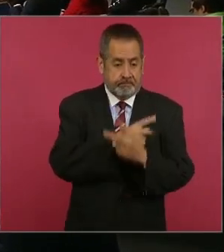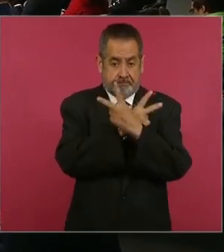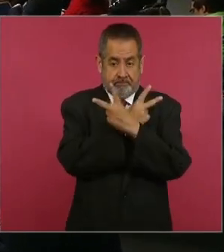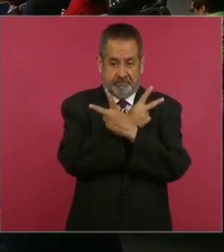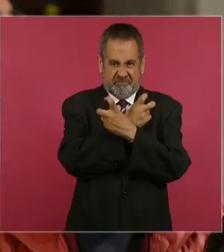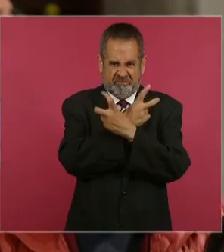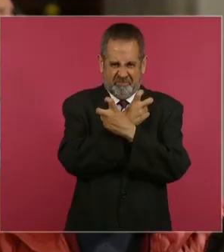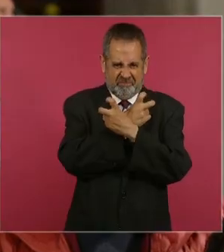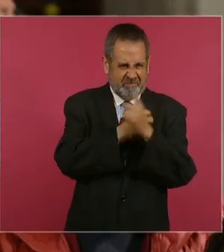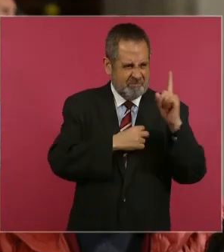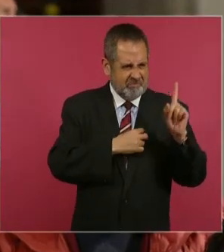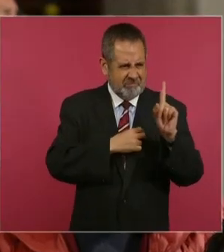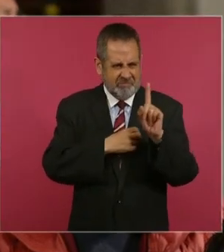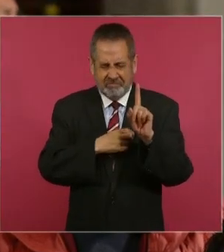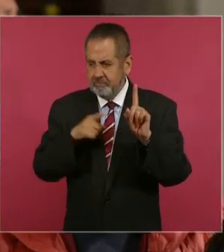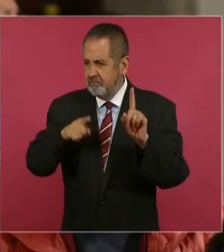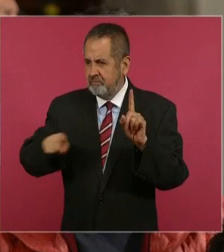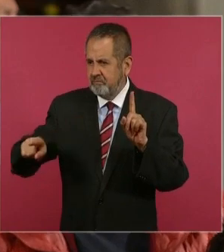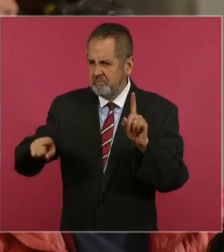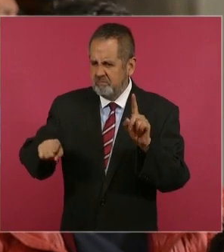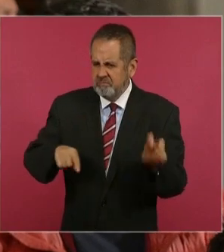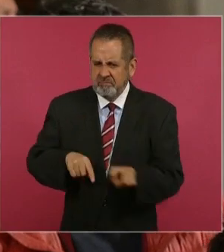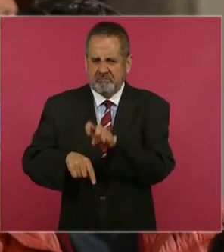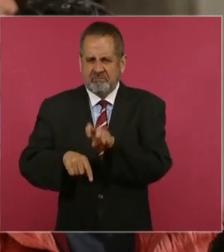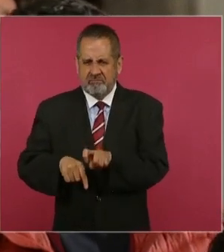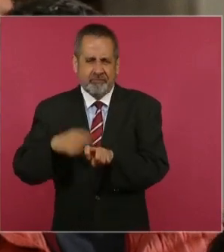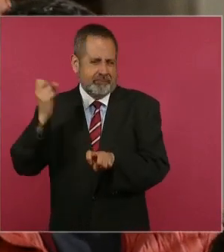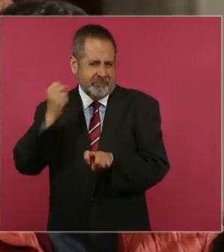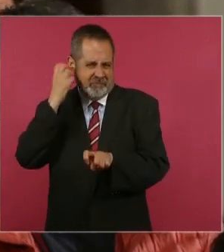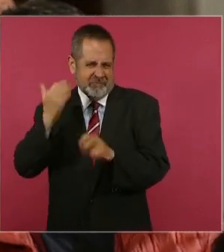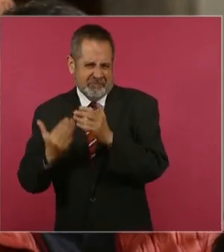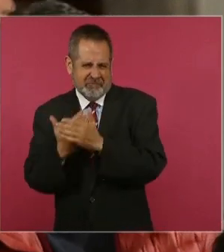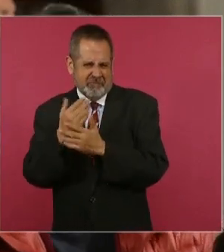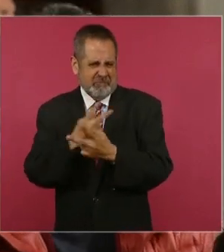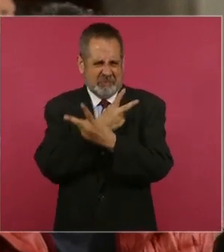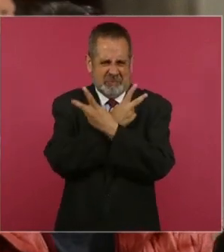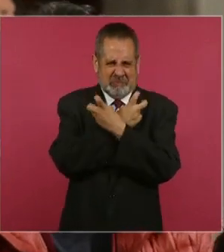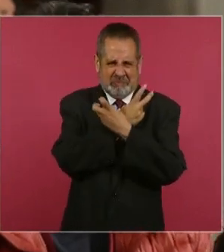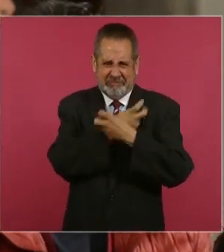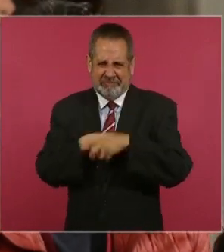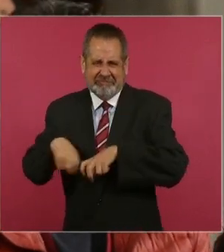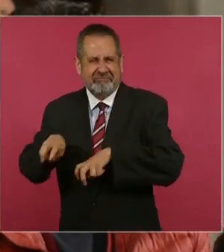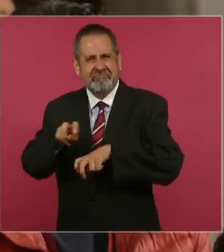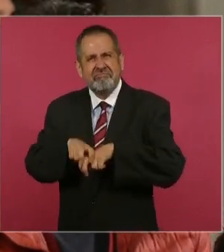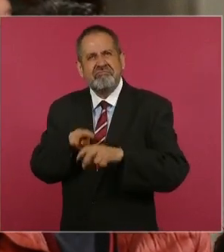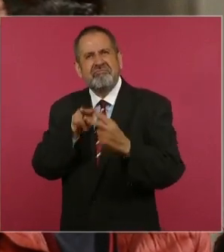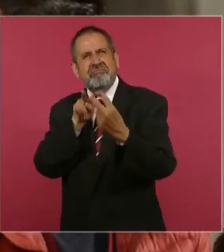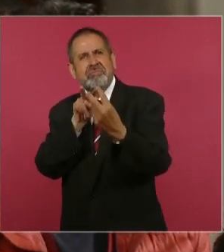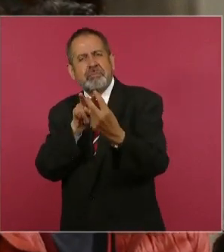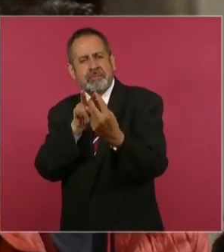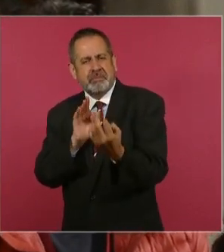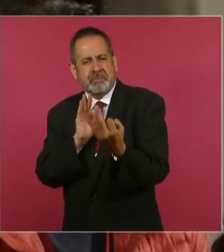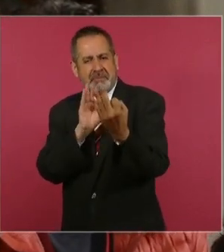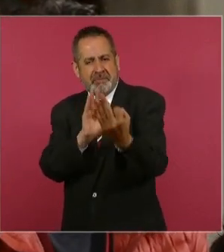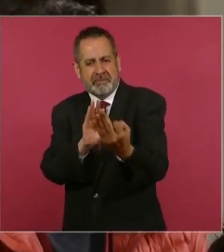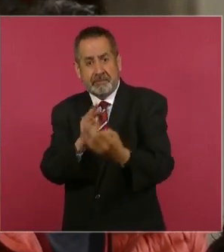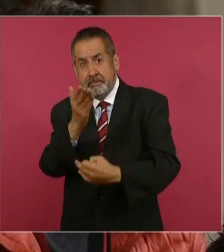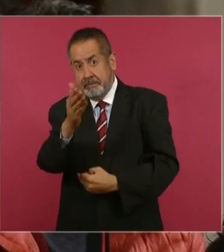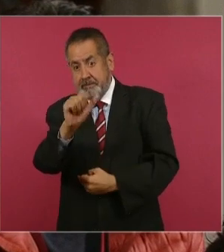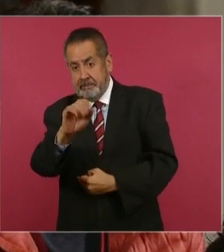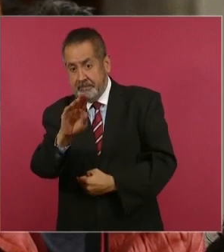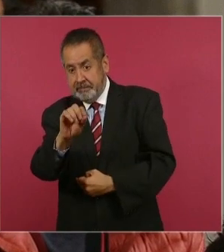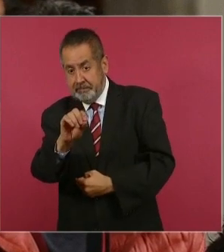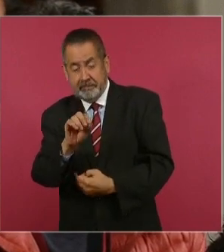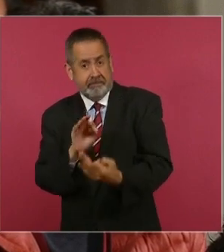llegó en Primera fila se sentó con el presidente López Obrador se presentó